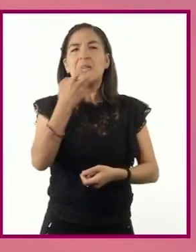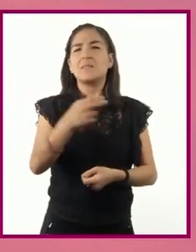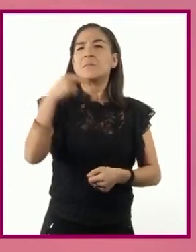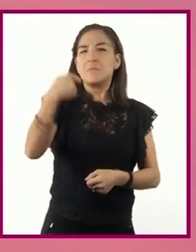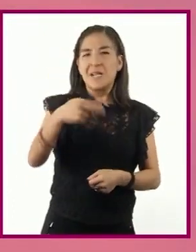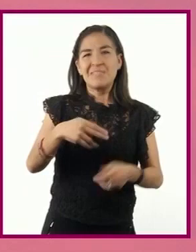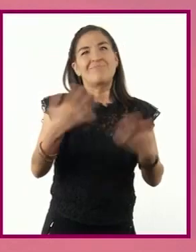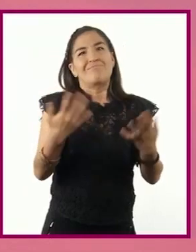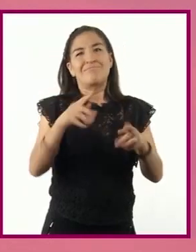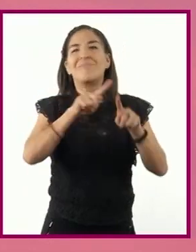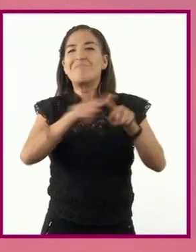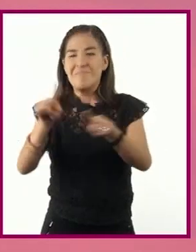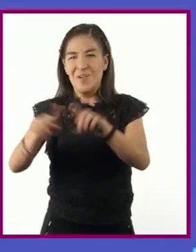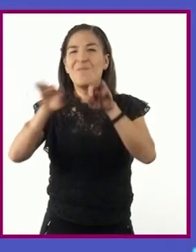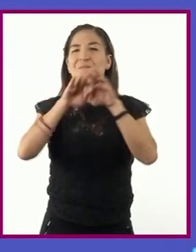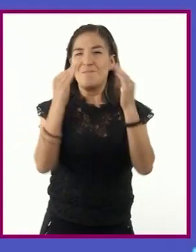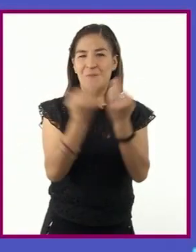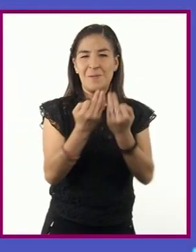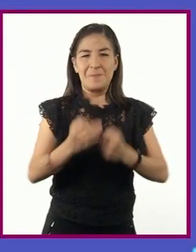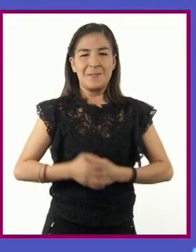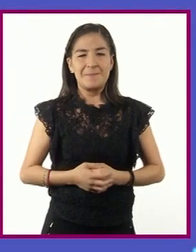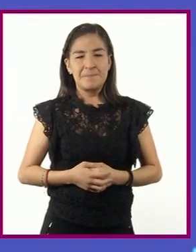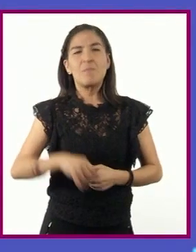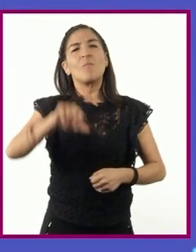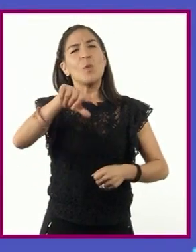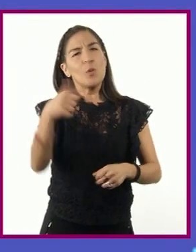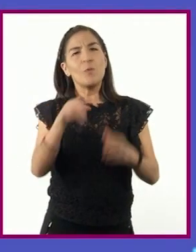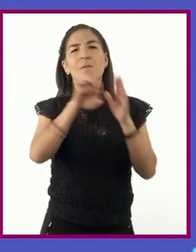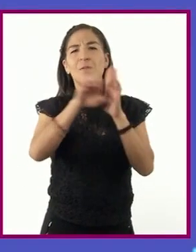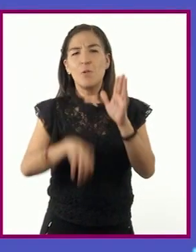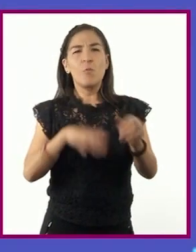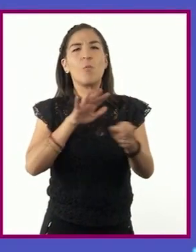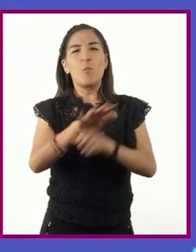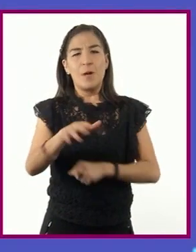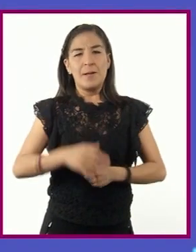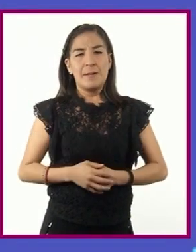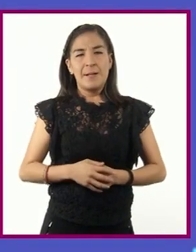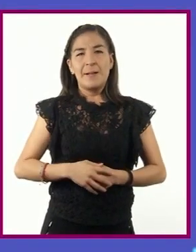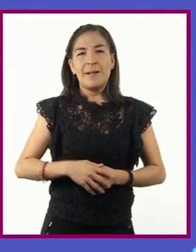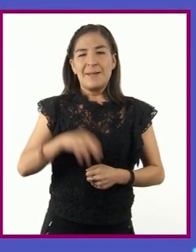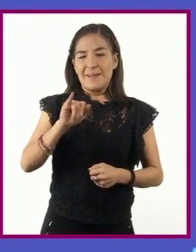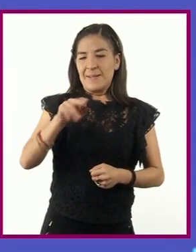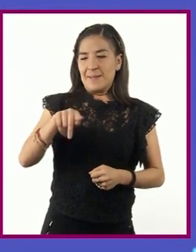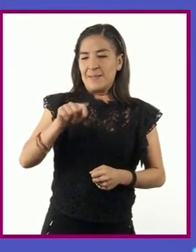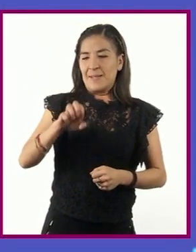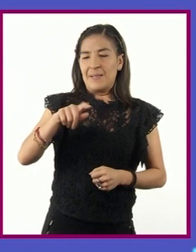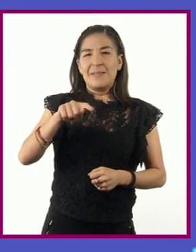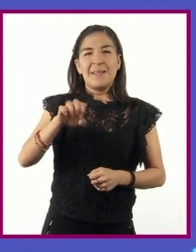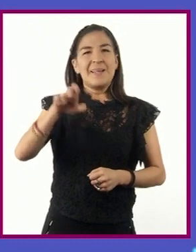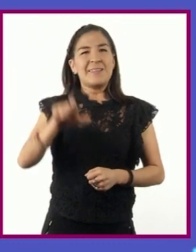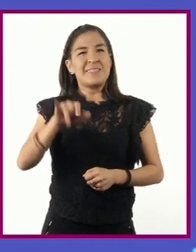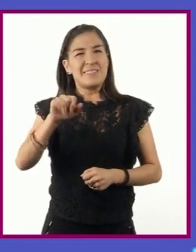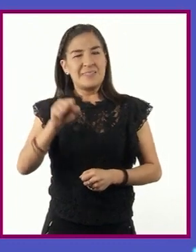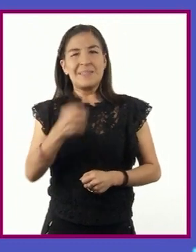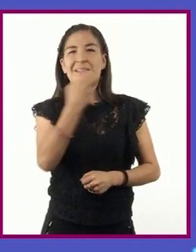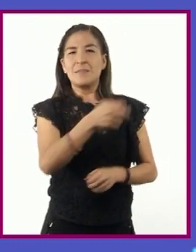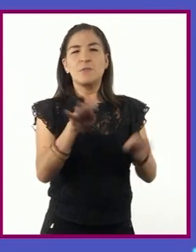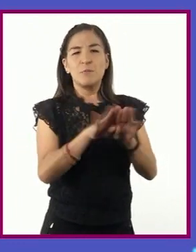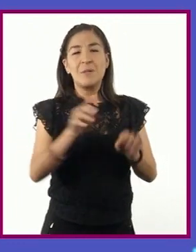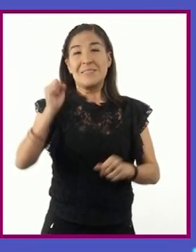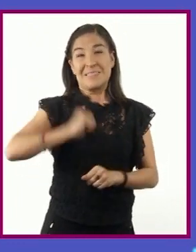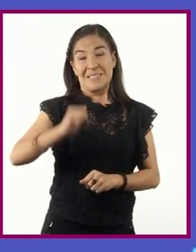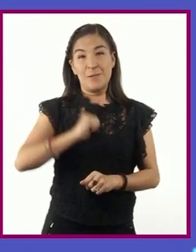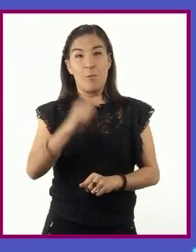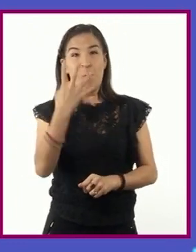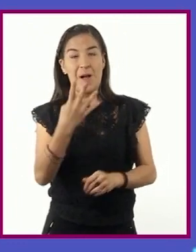llamado de diferentes formas. Otro ejemplo son los versus intertexti, que se hicieron desde el siglo IV y que tienen